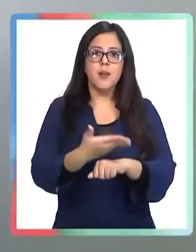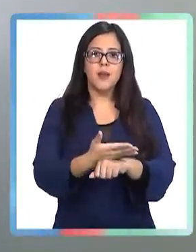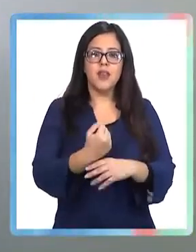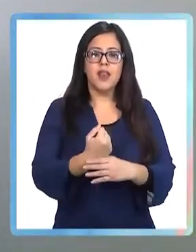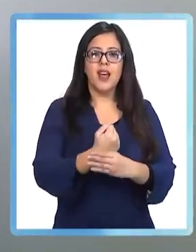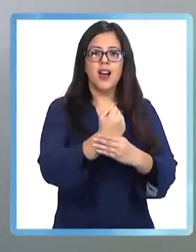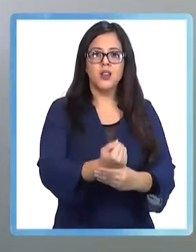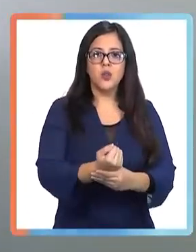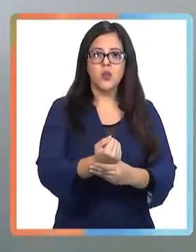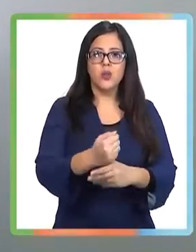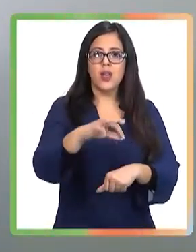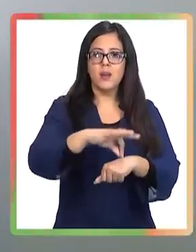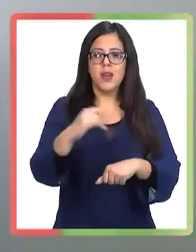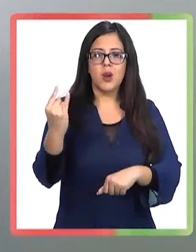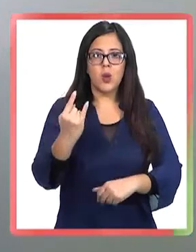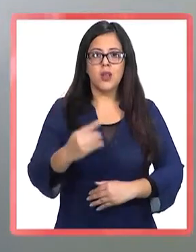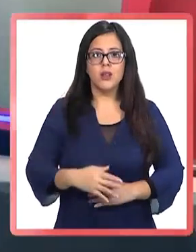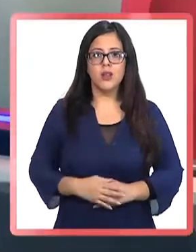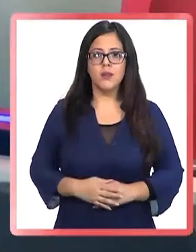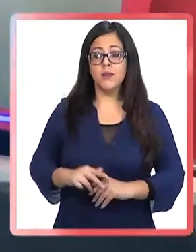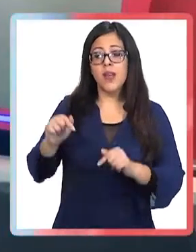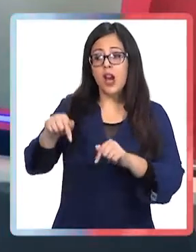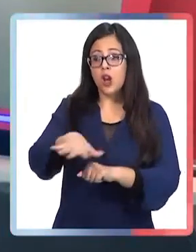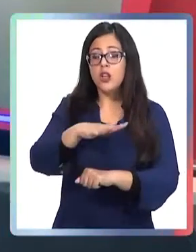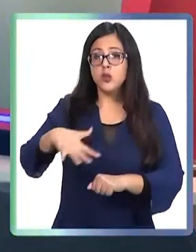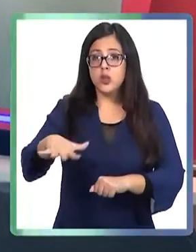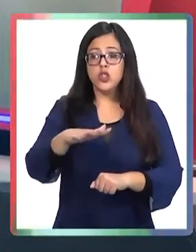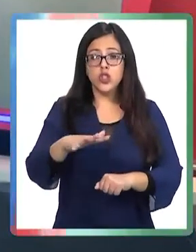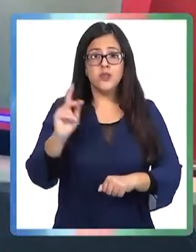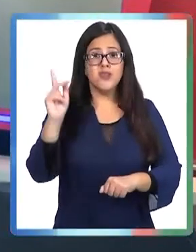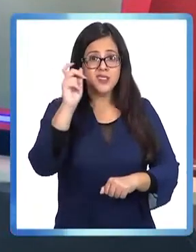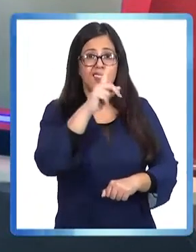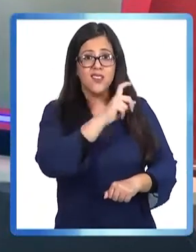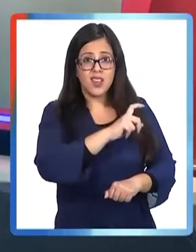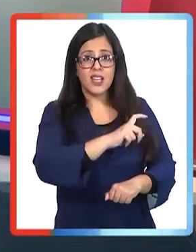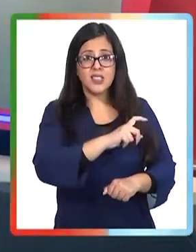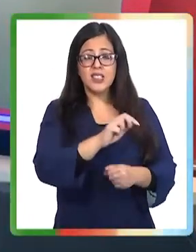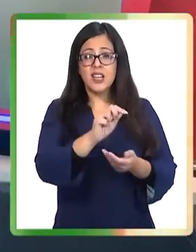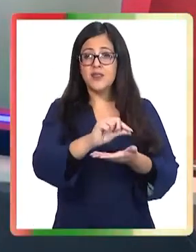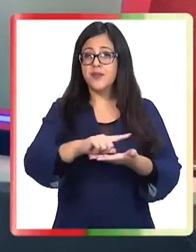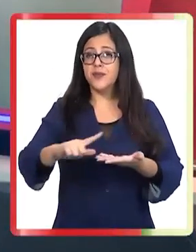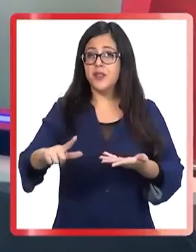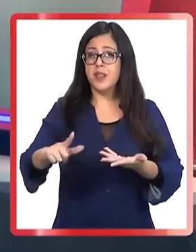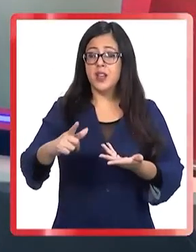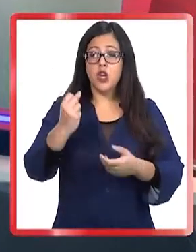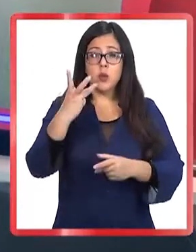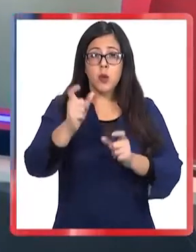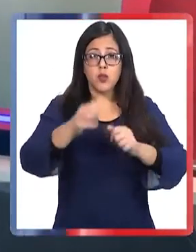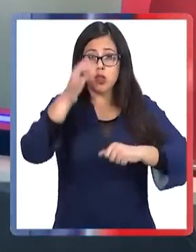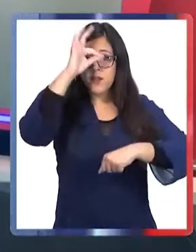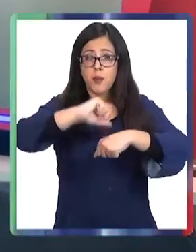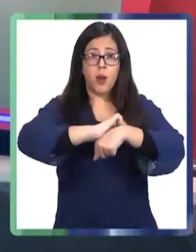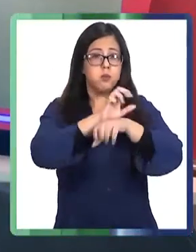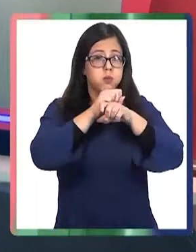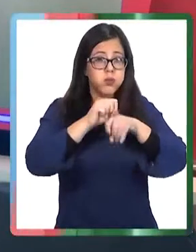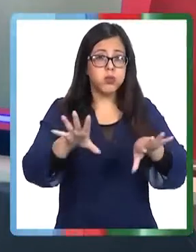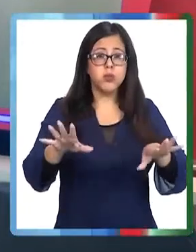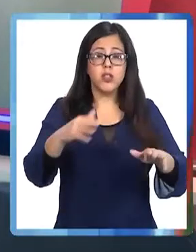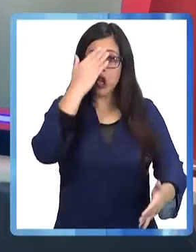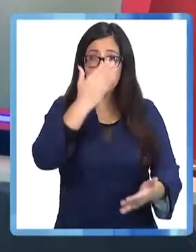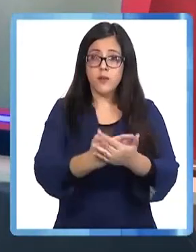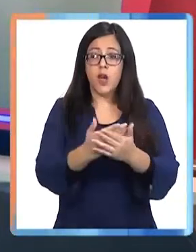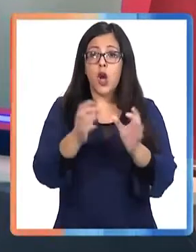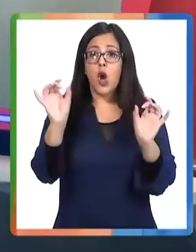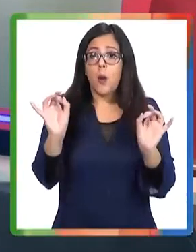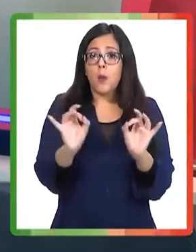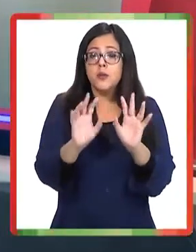pedir asistencia médica de manera urgente. Estamos en un momento de inflexión, están comenzando a aumentar los contagios de COVID-19, nos enfrentamos